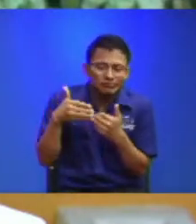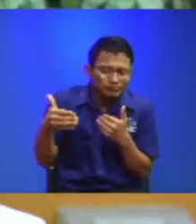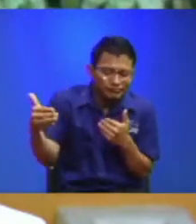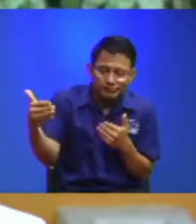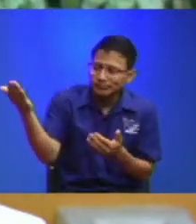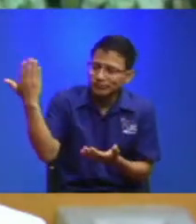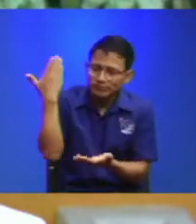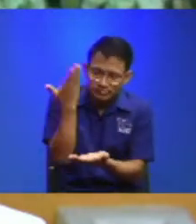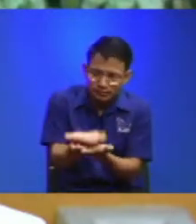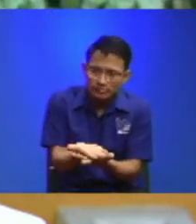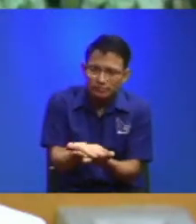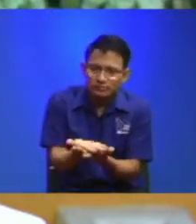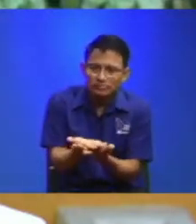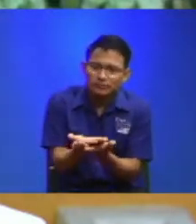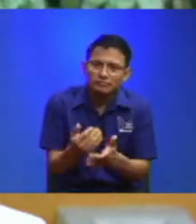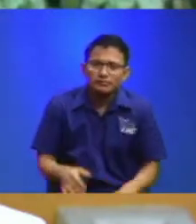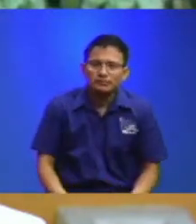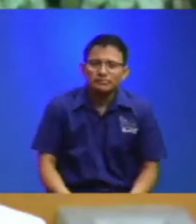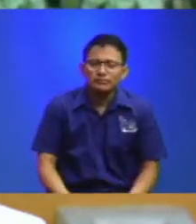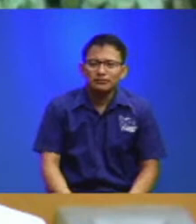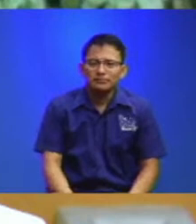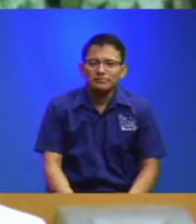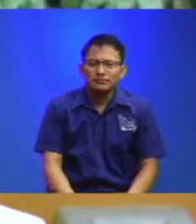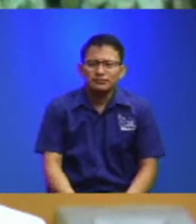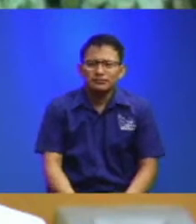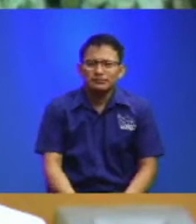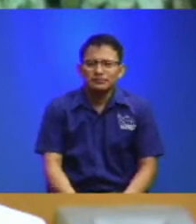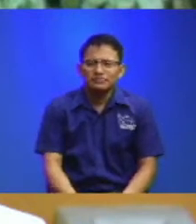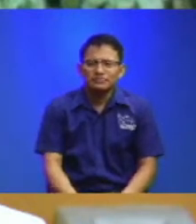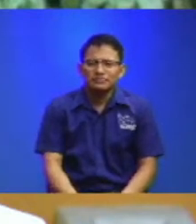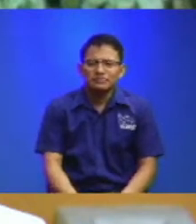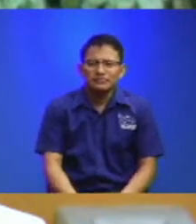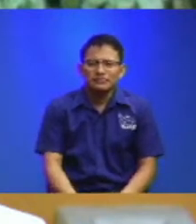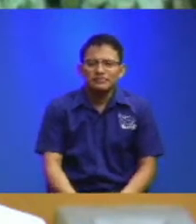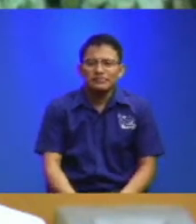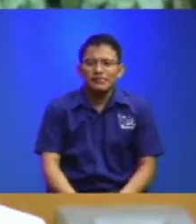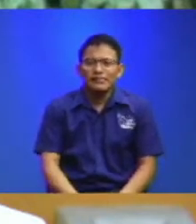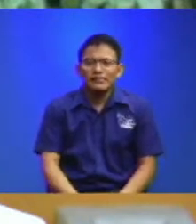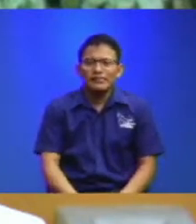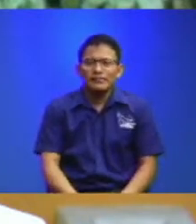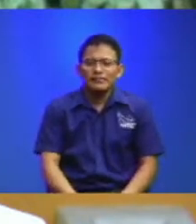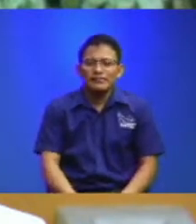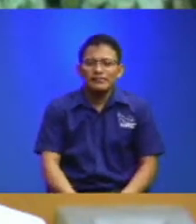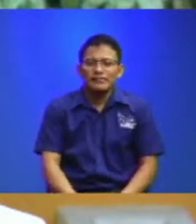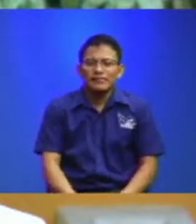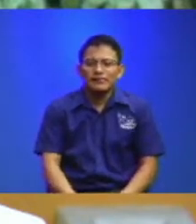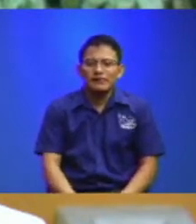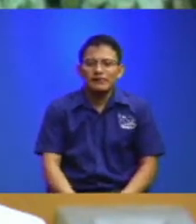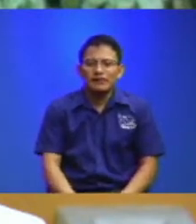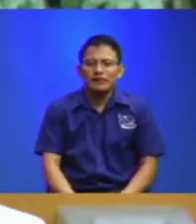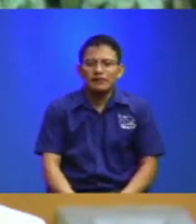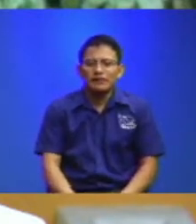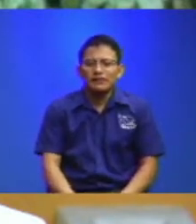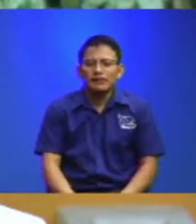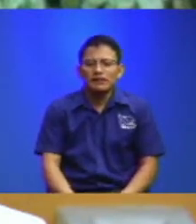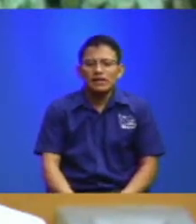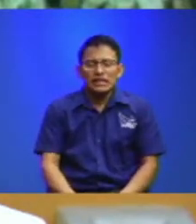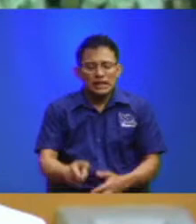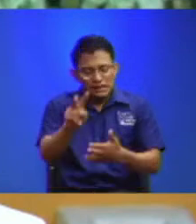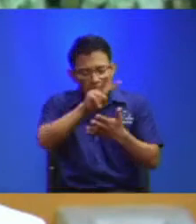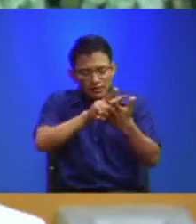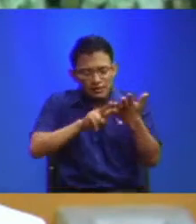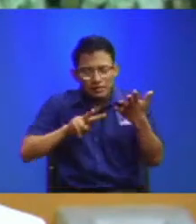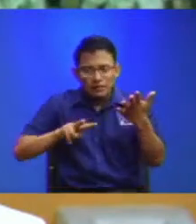yo, ¿verdad? Porque se me recuerdan algunas otras cosas y salgo bendecido. Entonces quiero